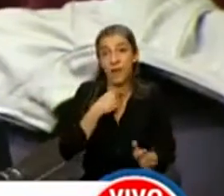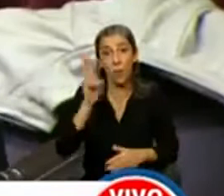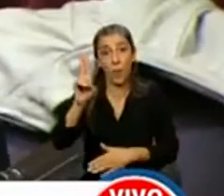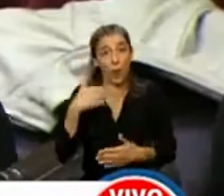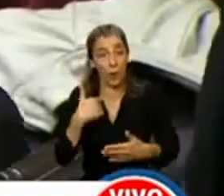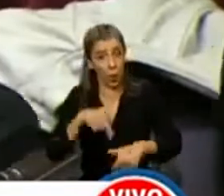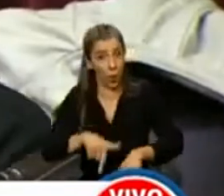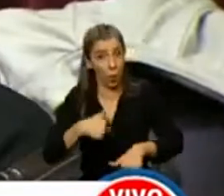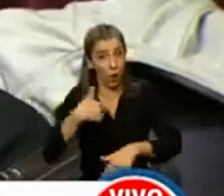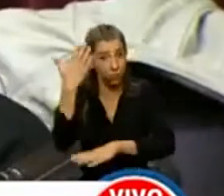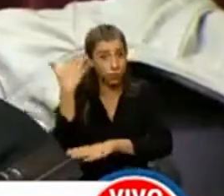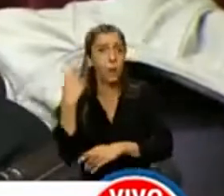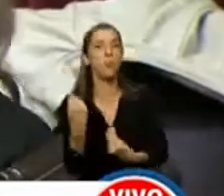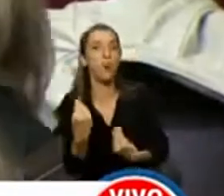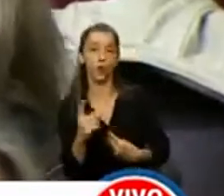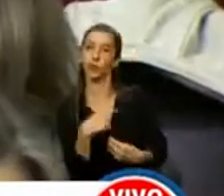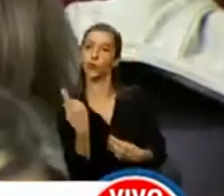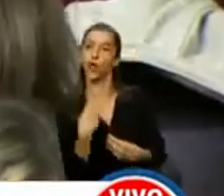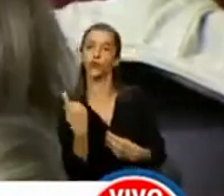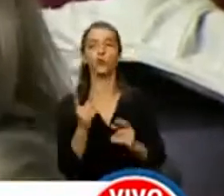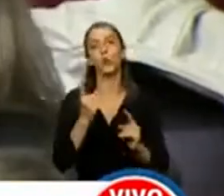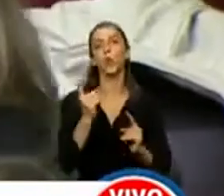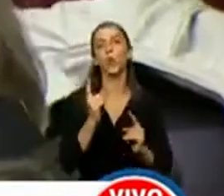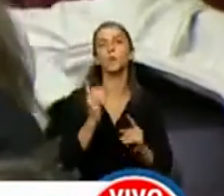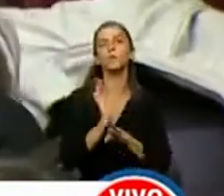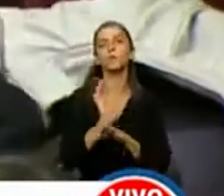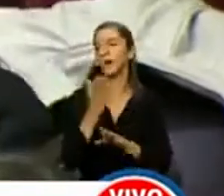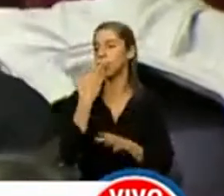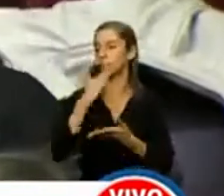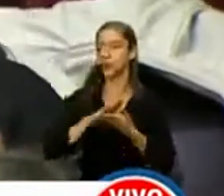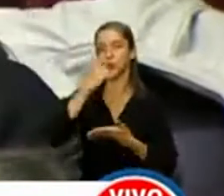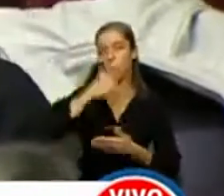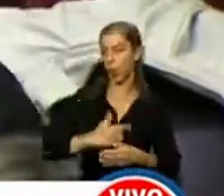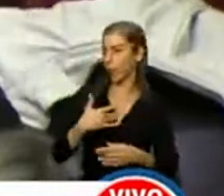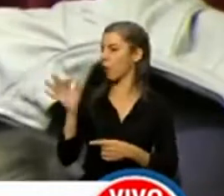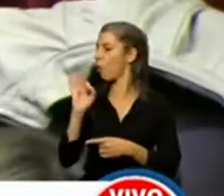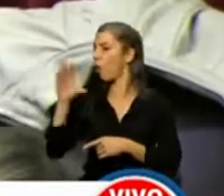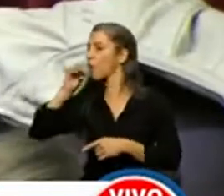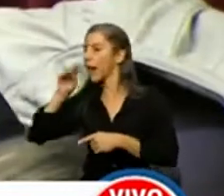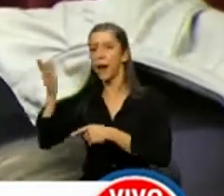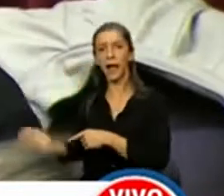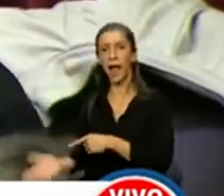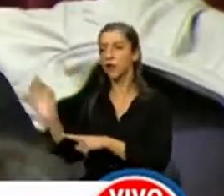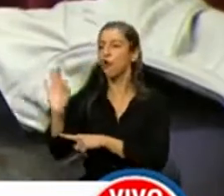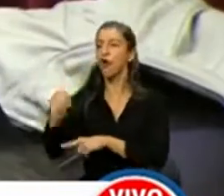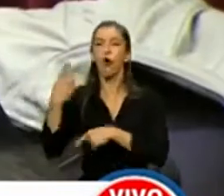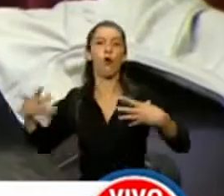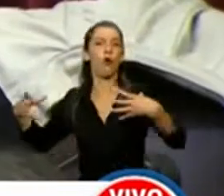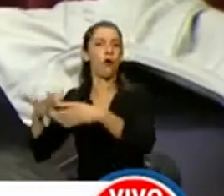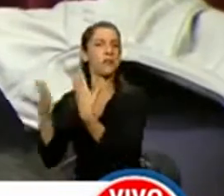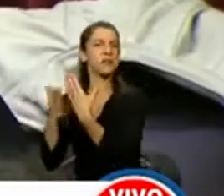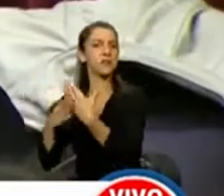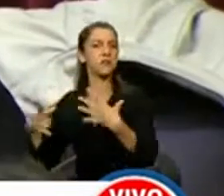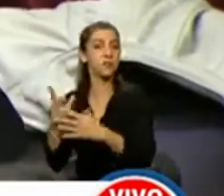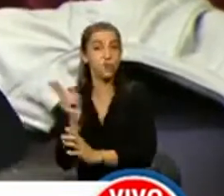estamos hablando solamente de Nicolás del Caño, de Miriam Breckman o de los diputados de izquierda. Estamos hablando